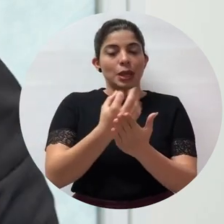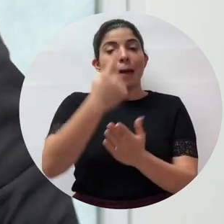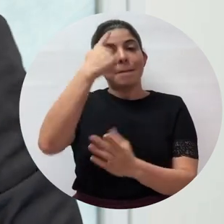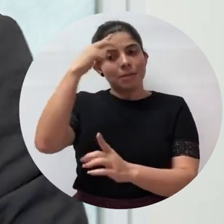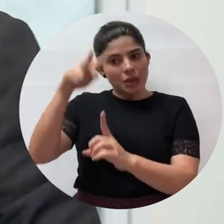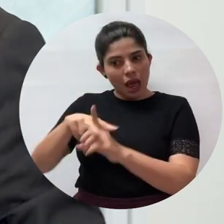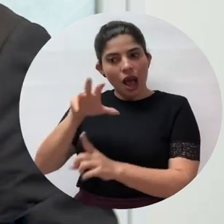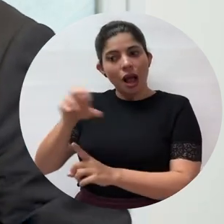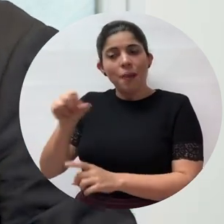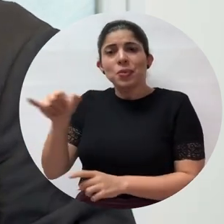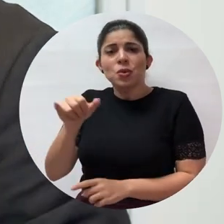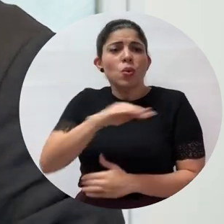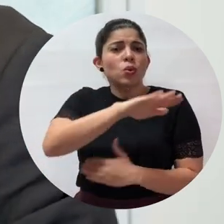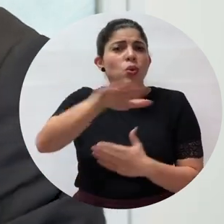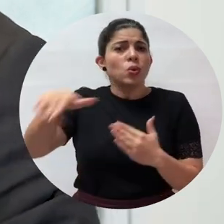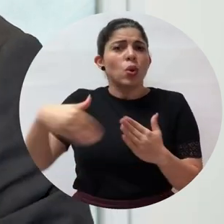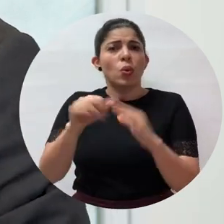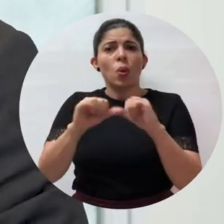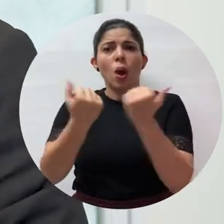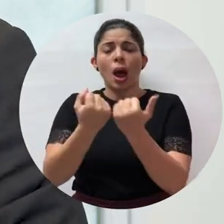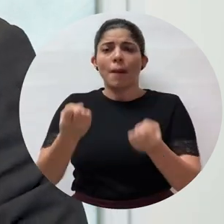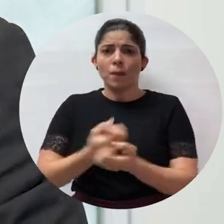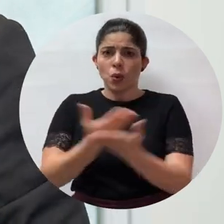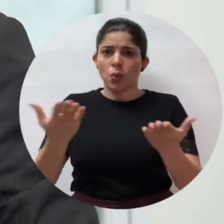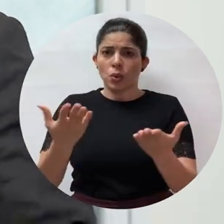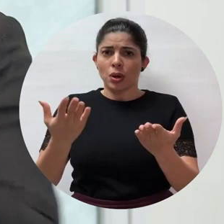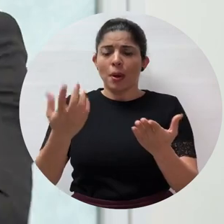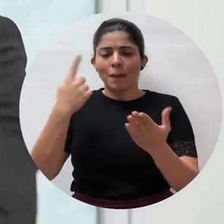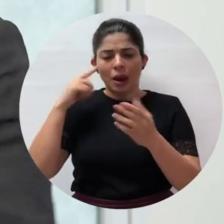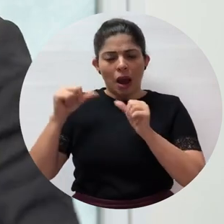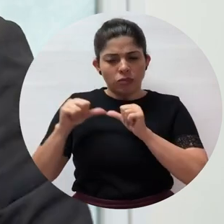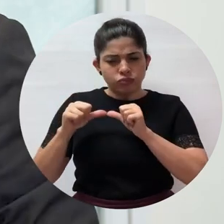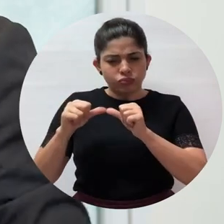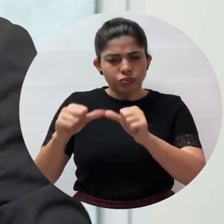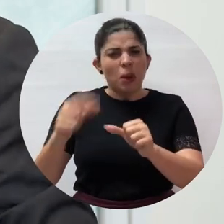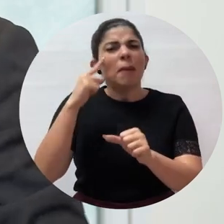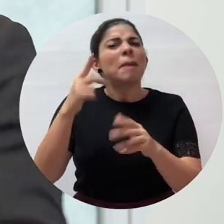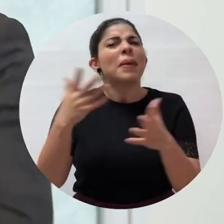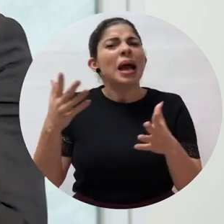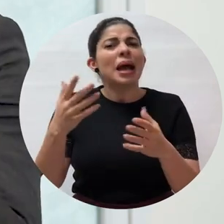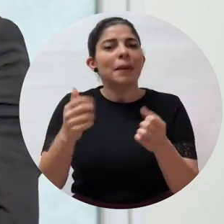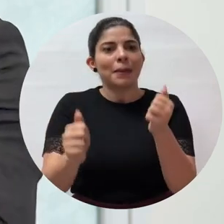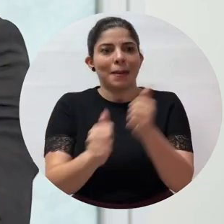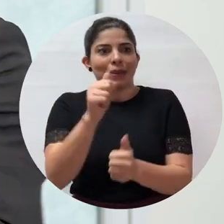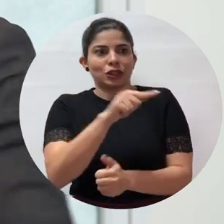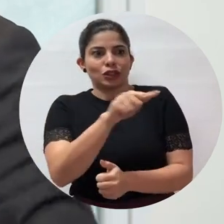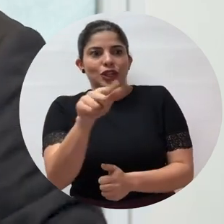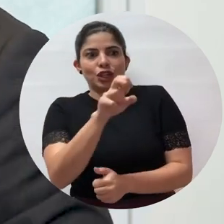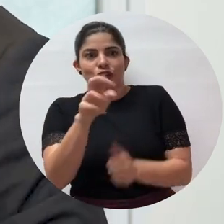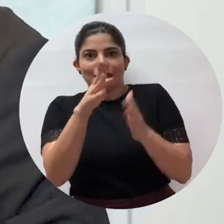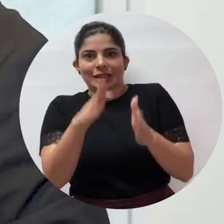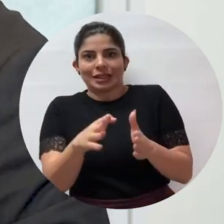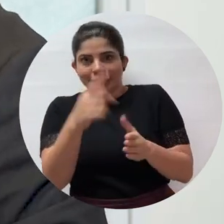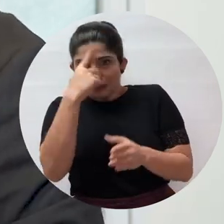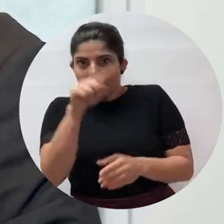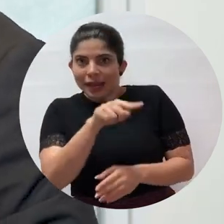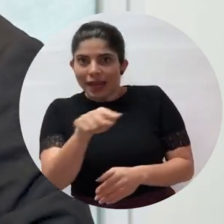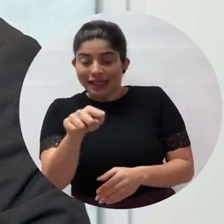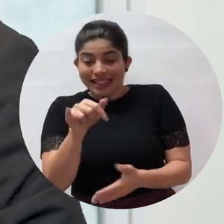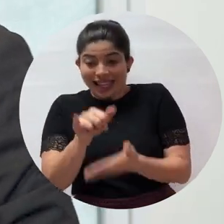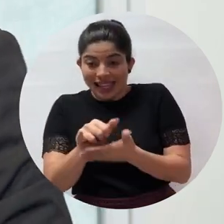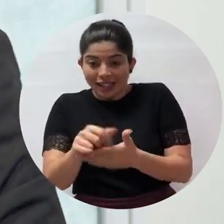fiscal para la caja como para todo el sector público, dándole sostenibilidad. ¿Para quién? Para y por esa mayoría de los